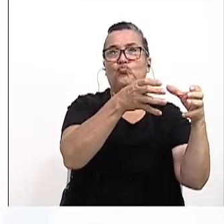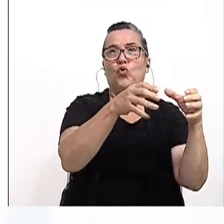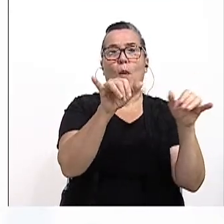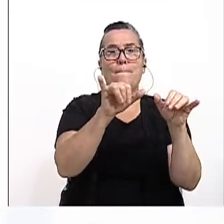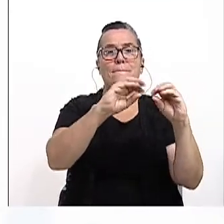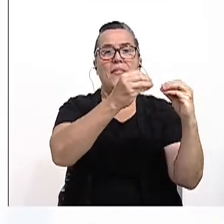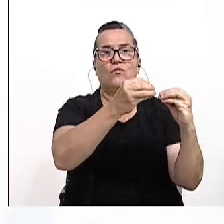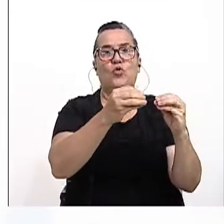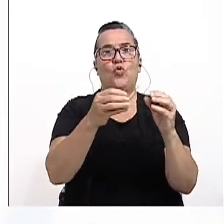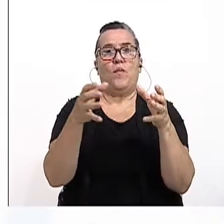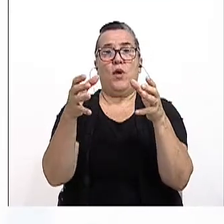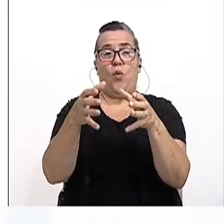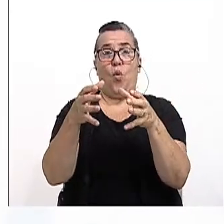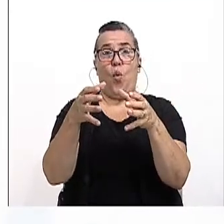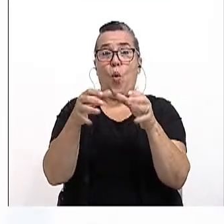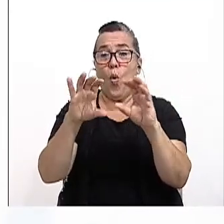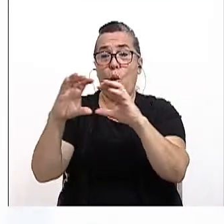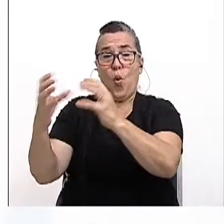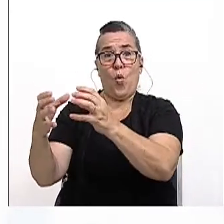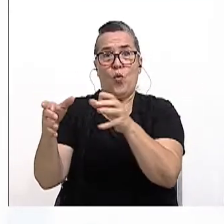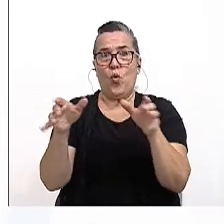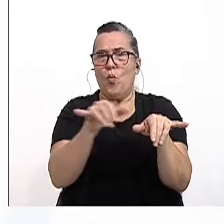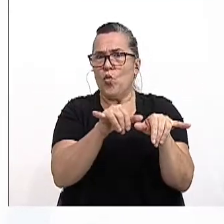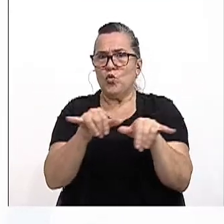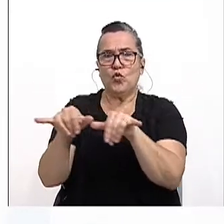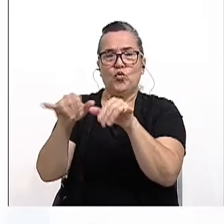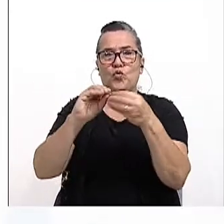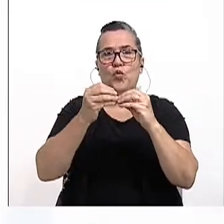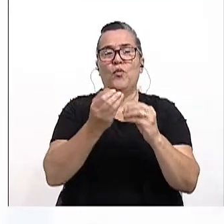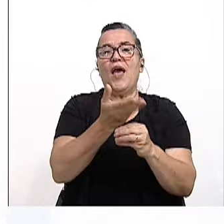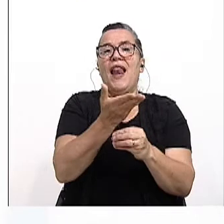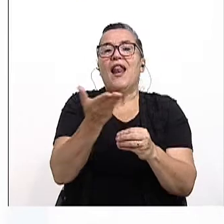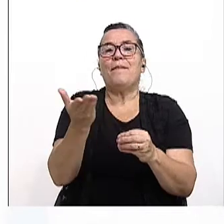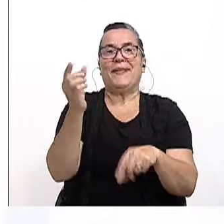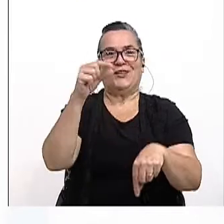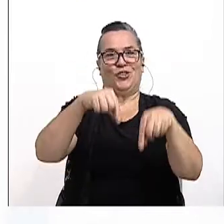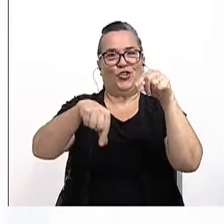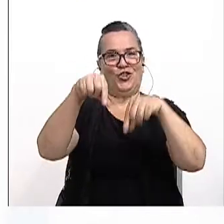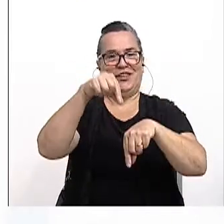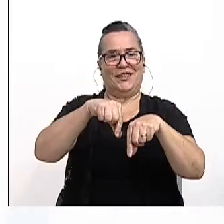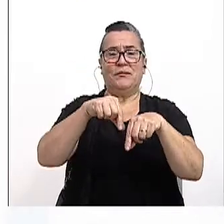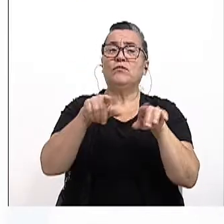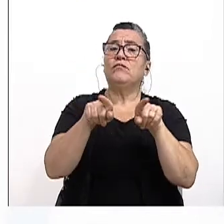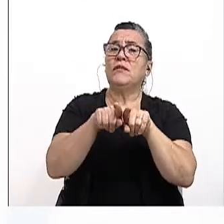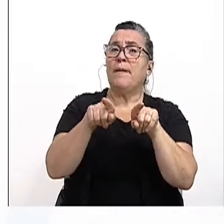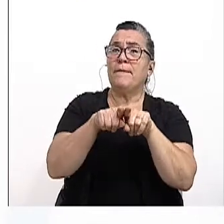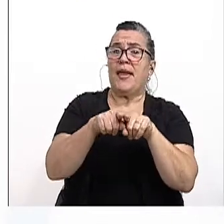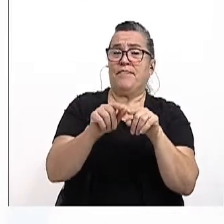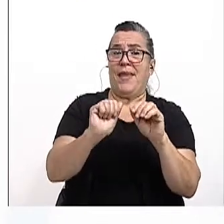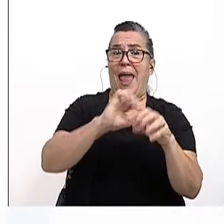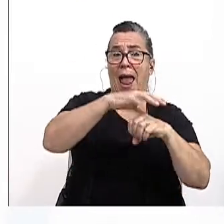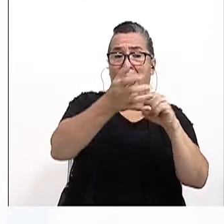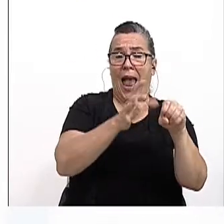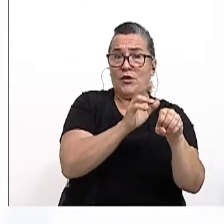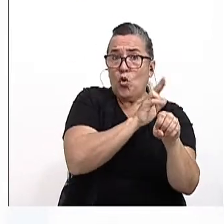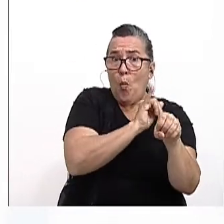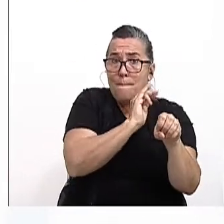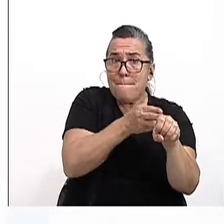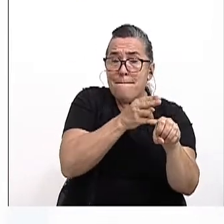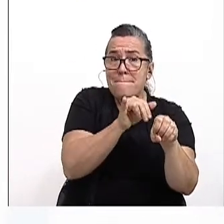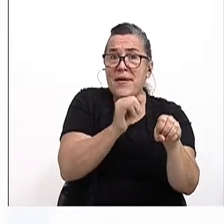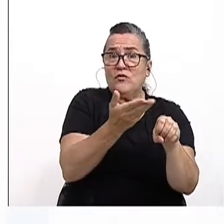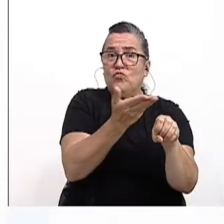mismo número de protones y a estos grupos los llamamos elementos químicos. Adicionalmente, los átomos átomos de un mismo elemento pueden